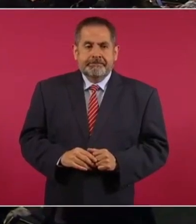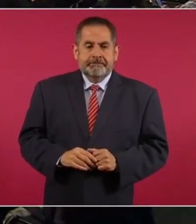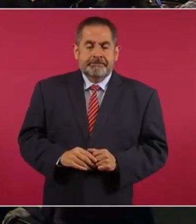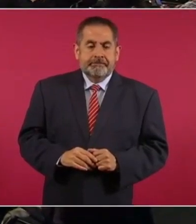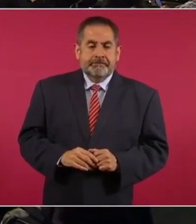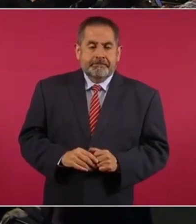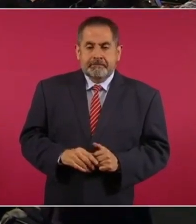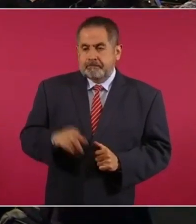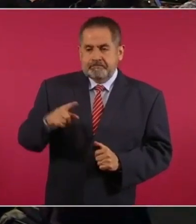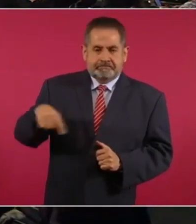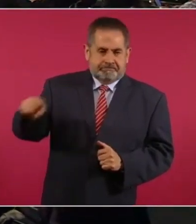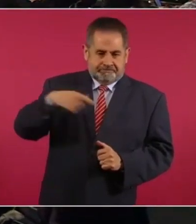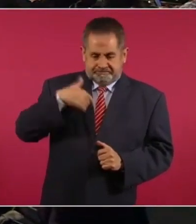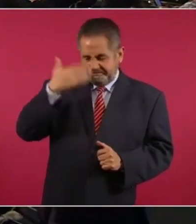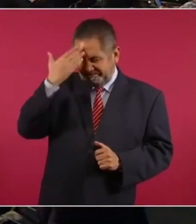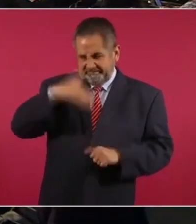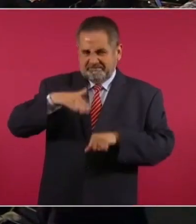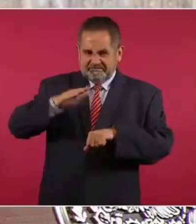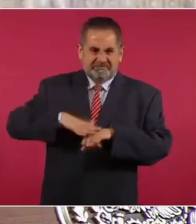más capacidad